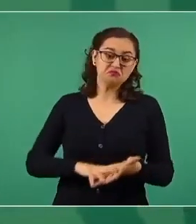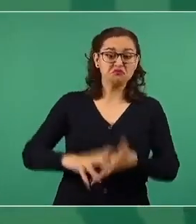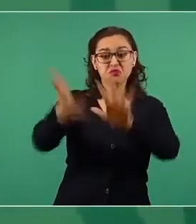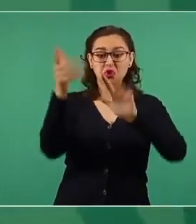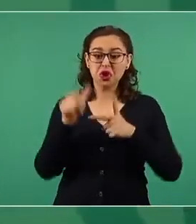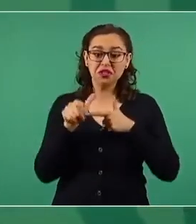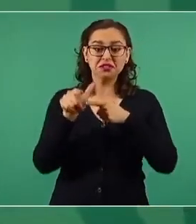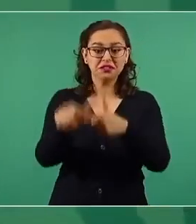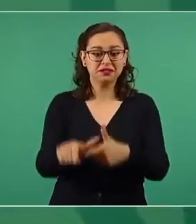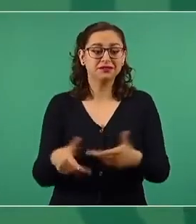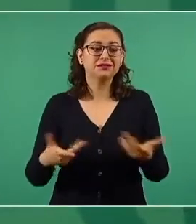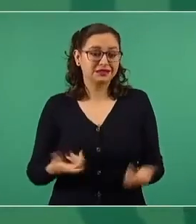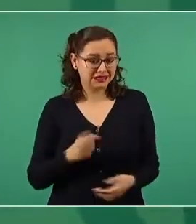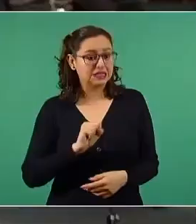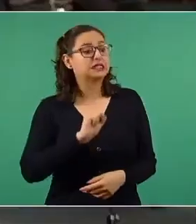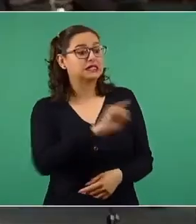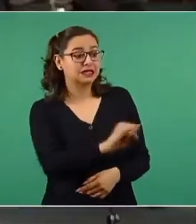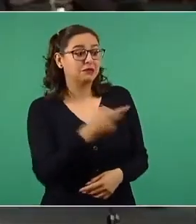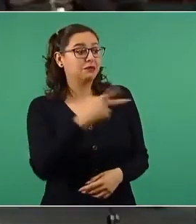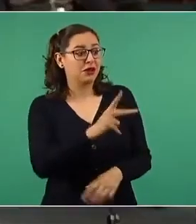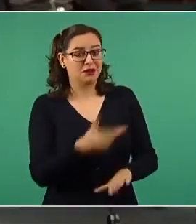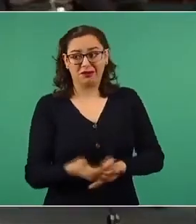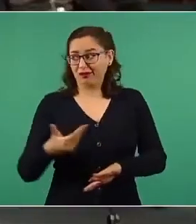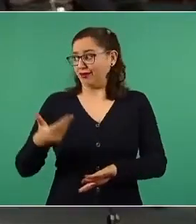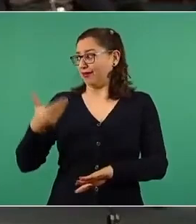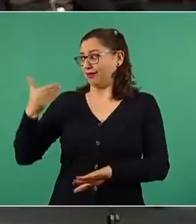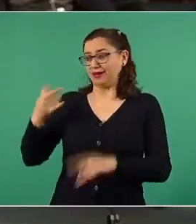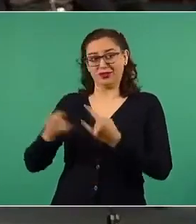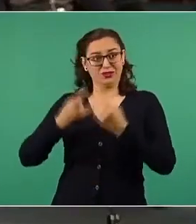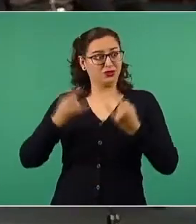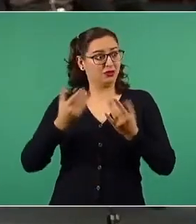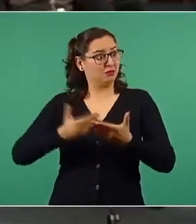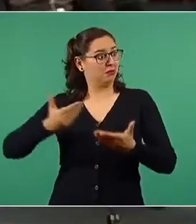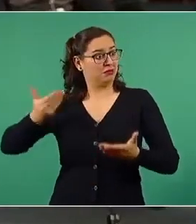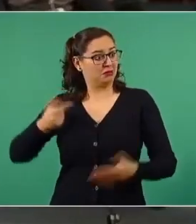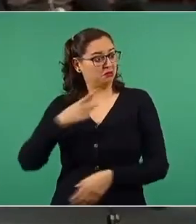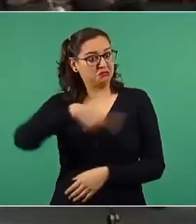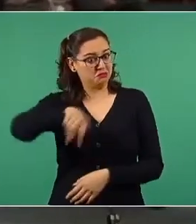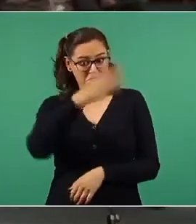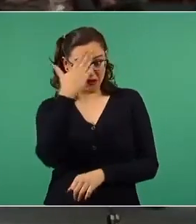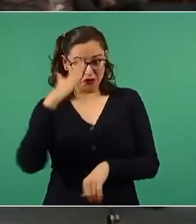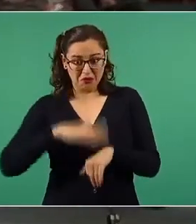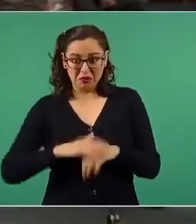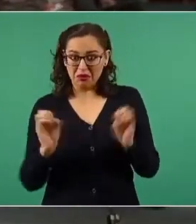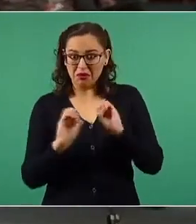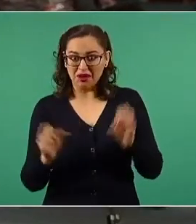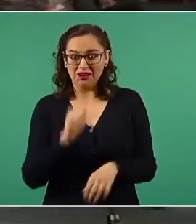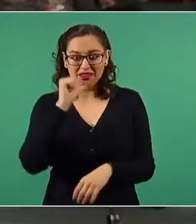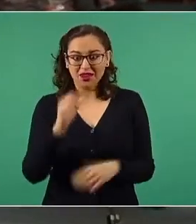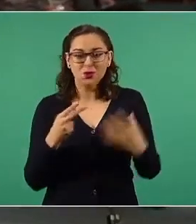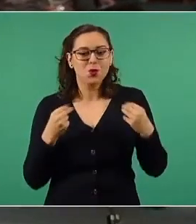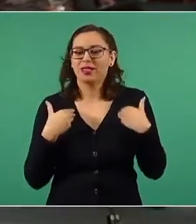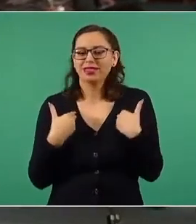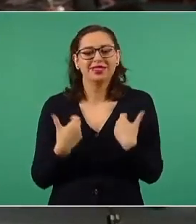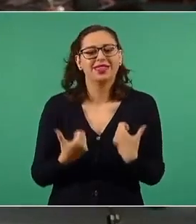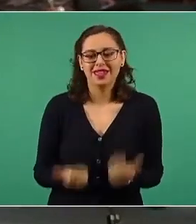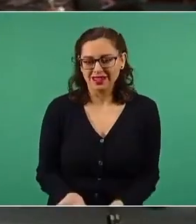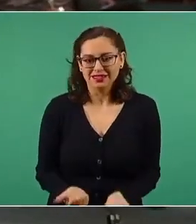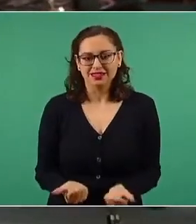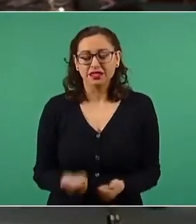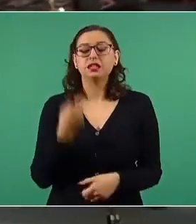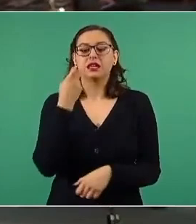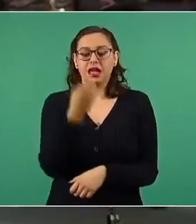que tener esta memoria histórica. Entonces, aún si no es… si esta consulta no resulta